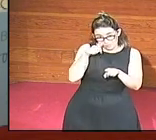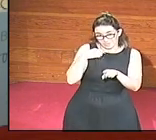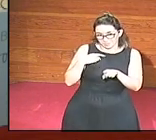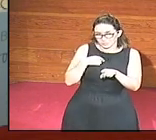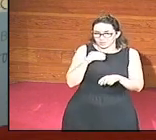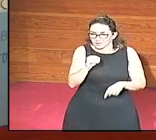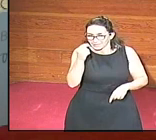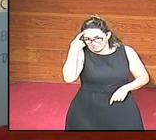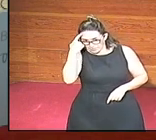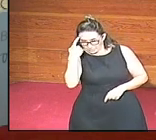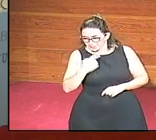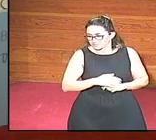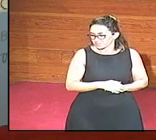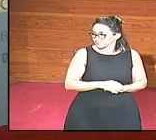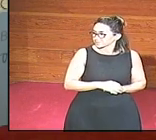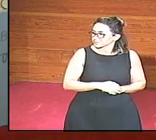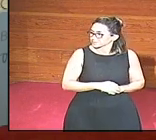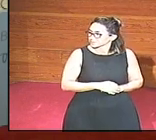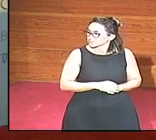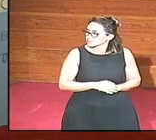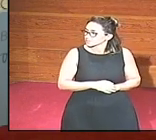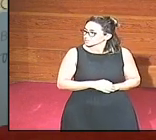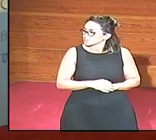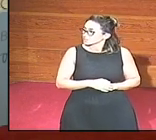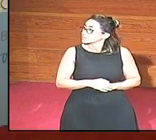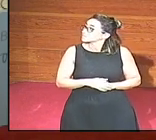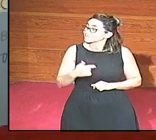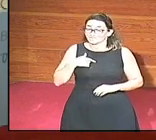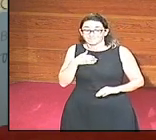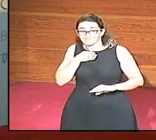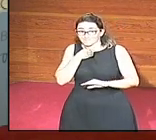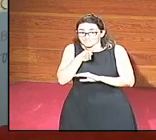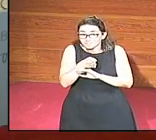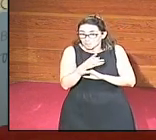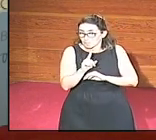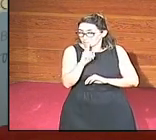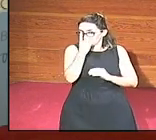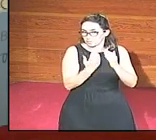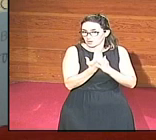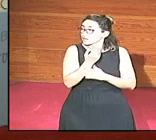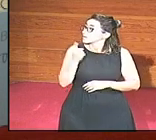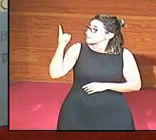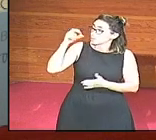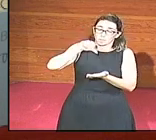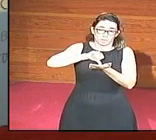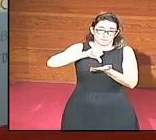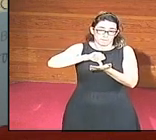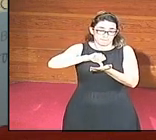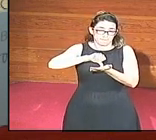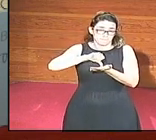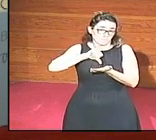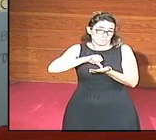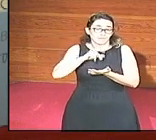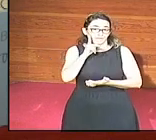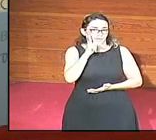lo que iba pasando. Bueno, yo cuando llego lo que veo ahí el primer día, esto es Simferopol, la capital de